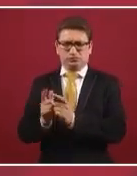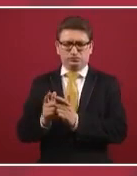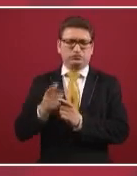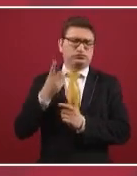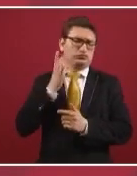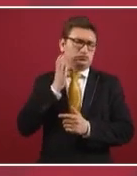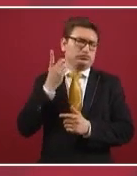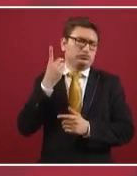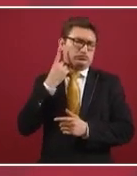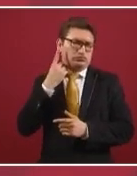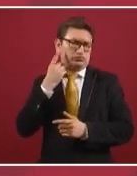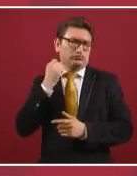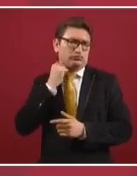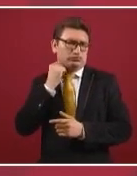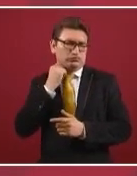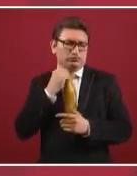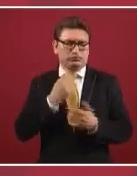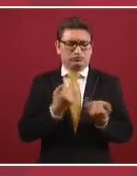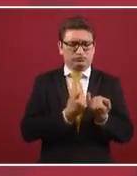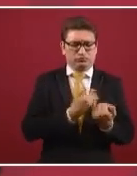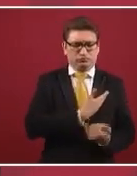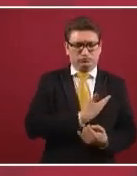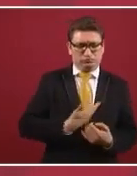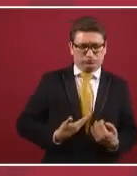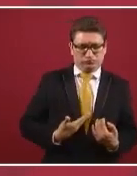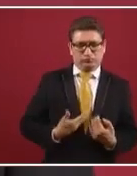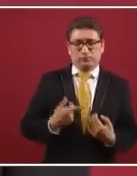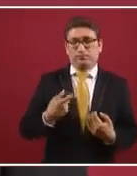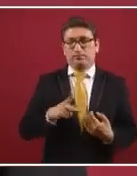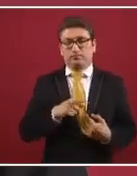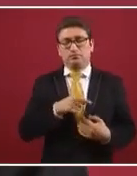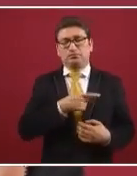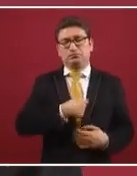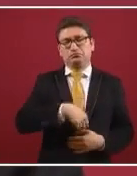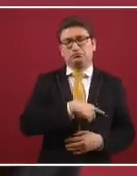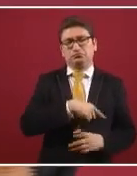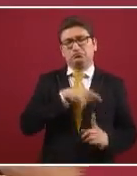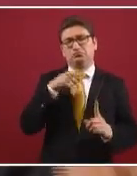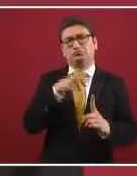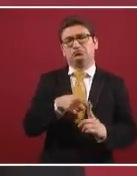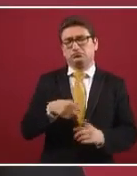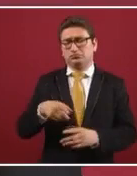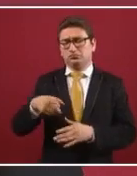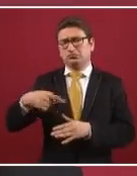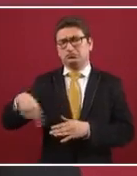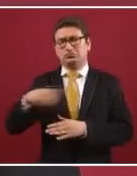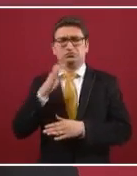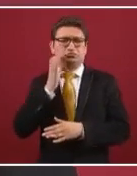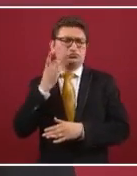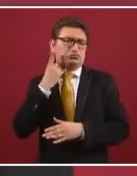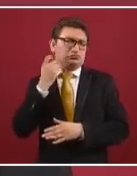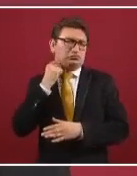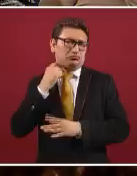pues fue el mismo plan que se sostuvo en la